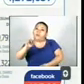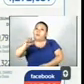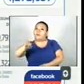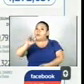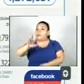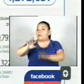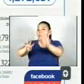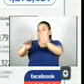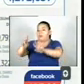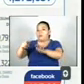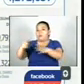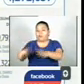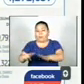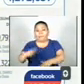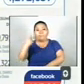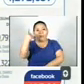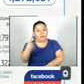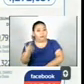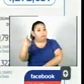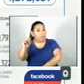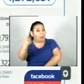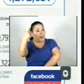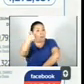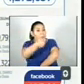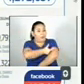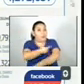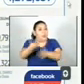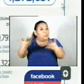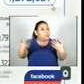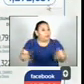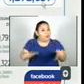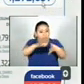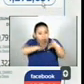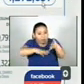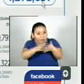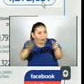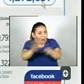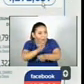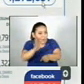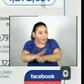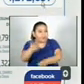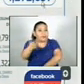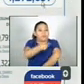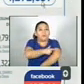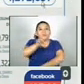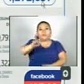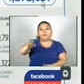2,011,356 son personas que han recibido su primera dosis y las personas que ya completaron su esquema de vacunación son